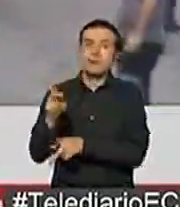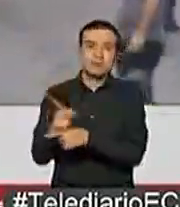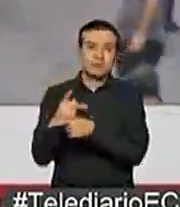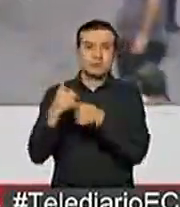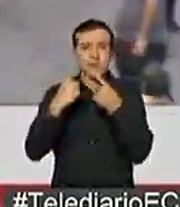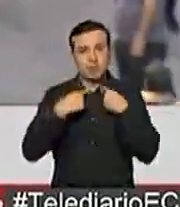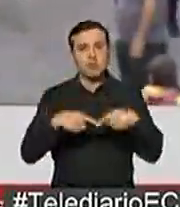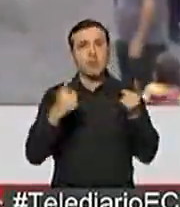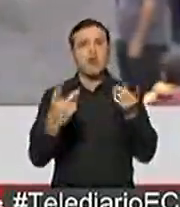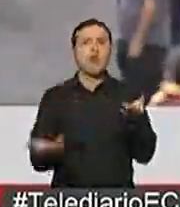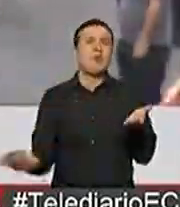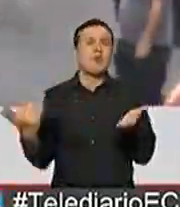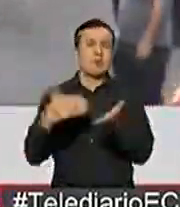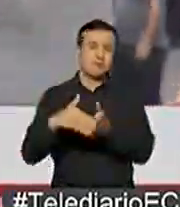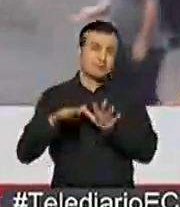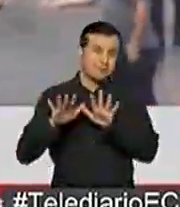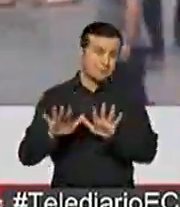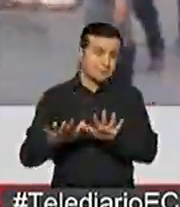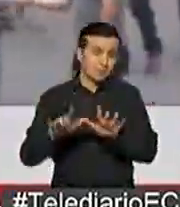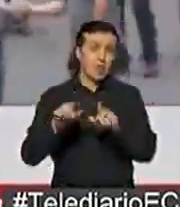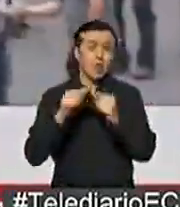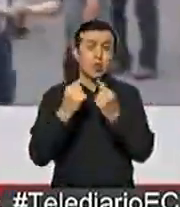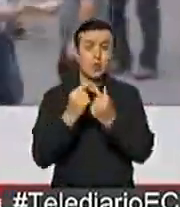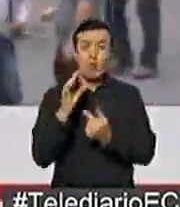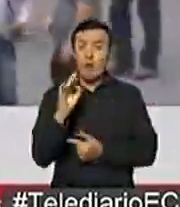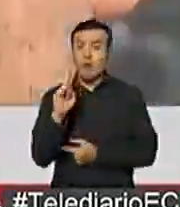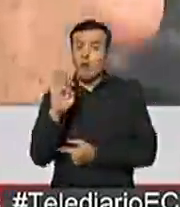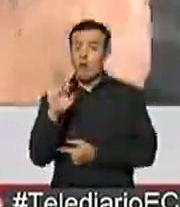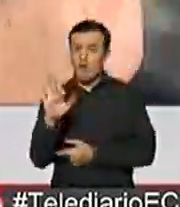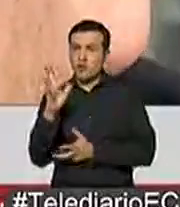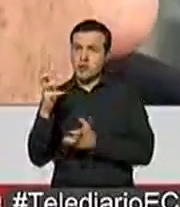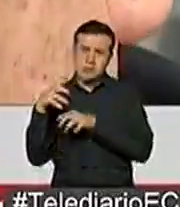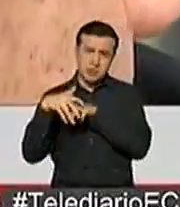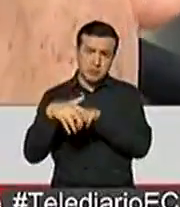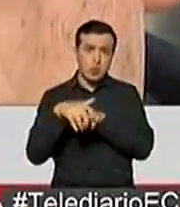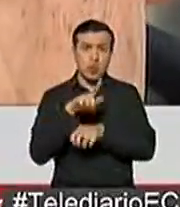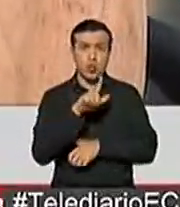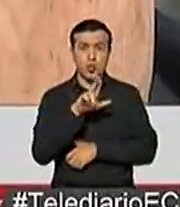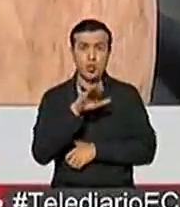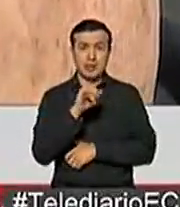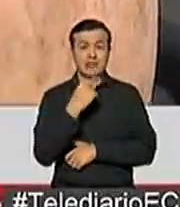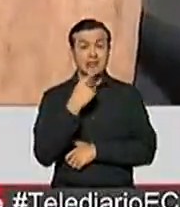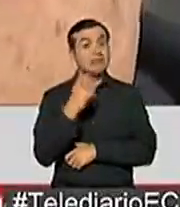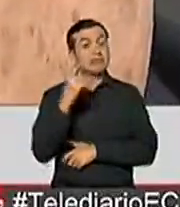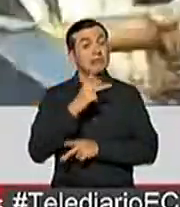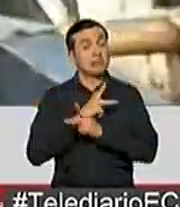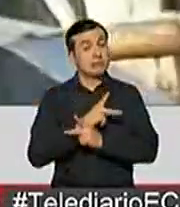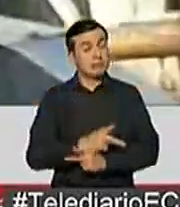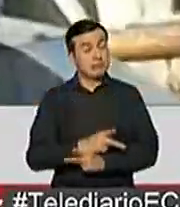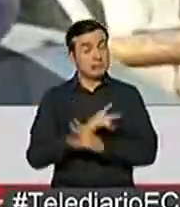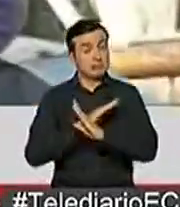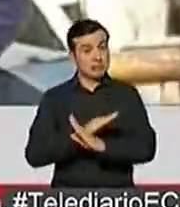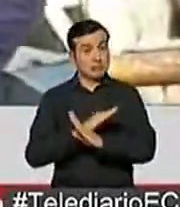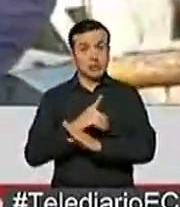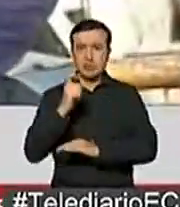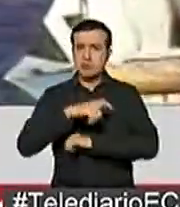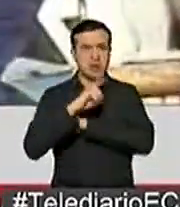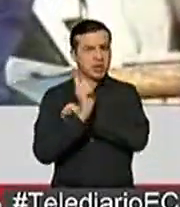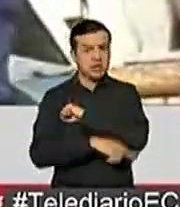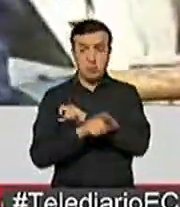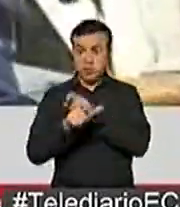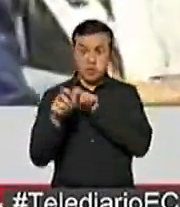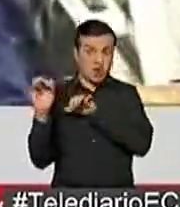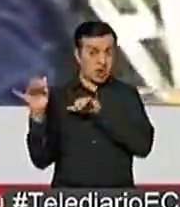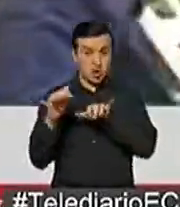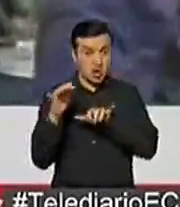anuncio de una nueva paralización hecha por el frente unitario de trabajadores luis calero señala que hay que tomar las previsiones y aplicar todo el peso de la